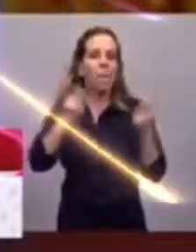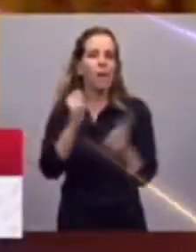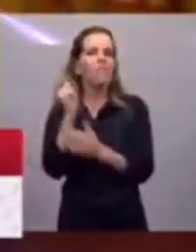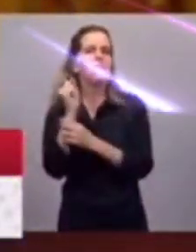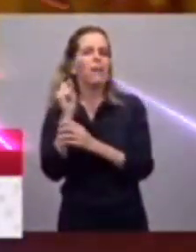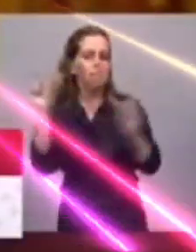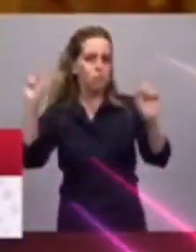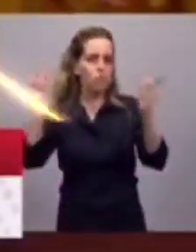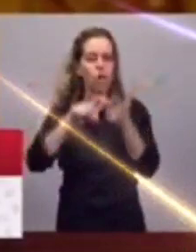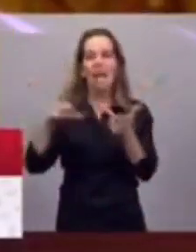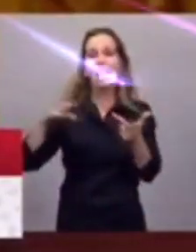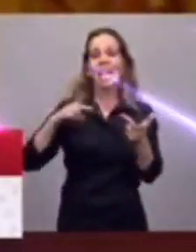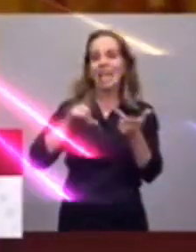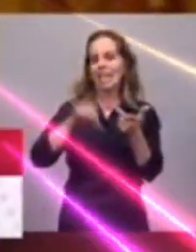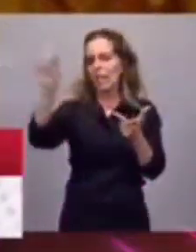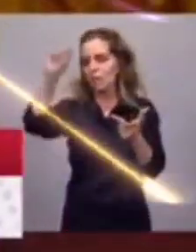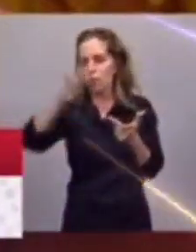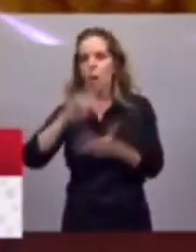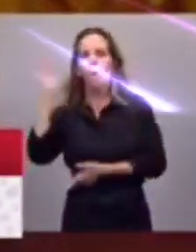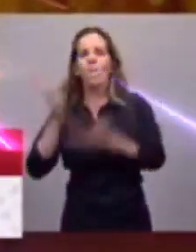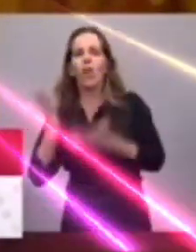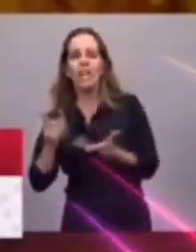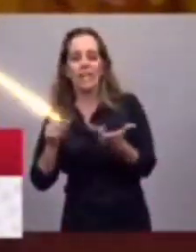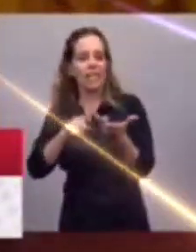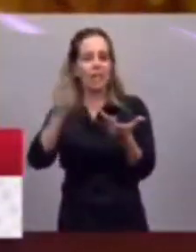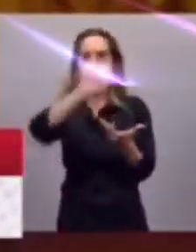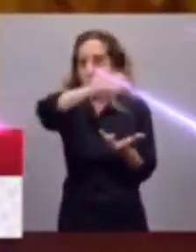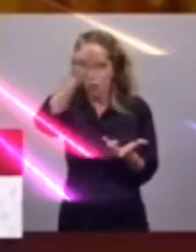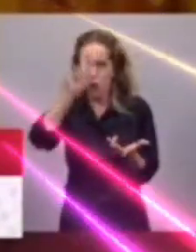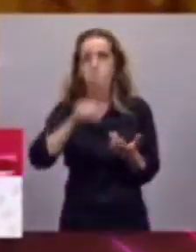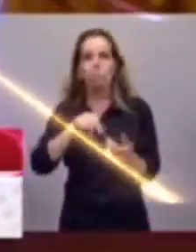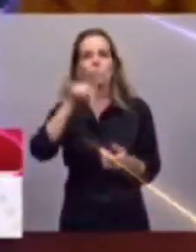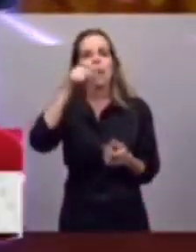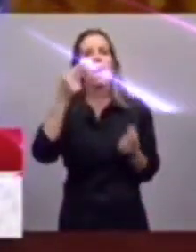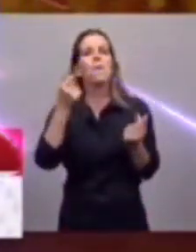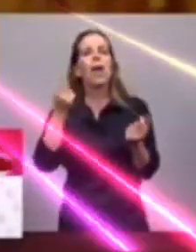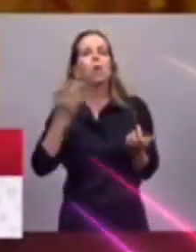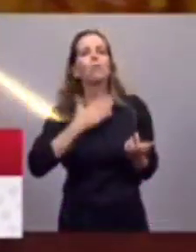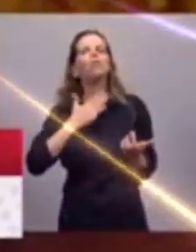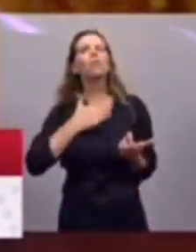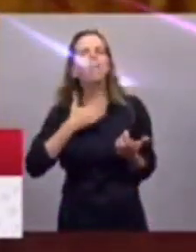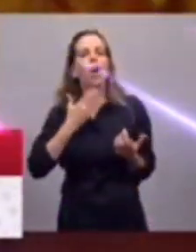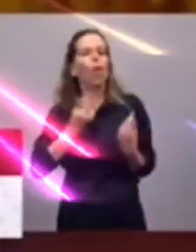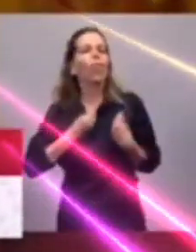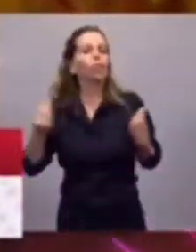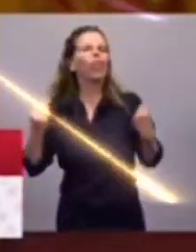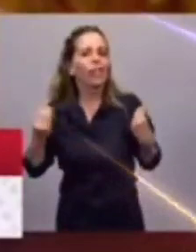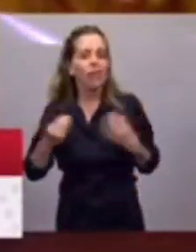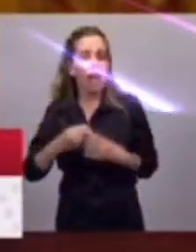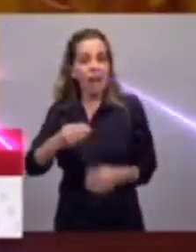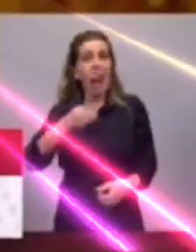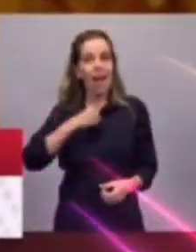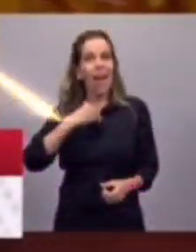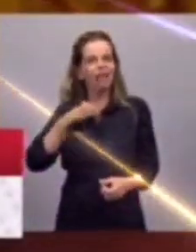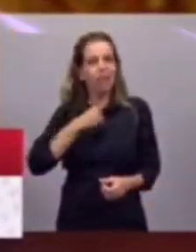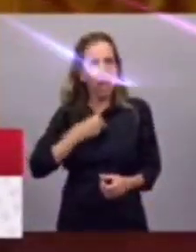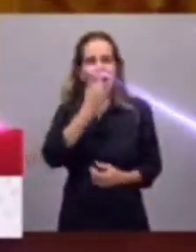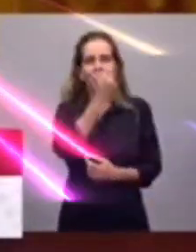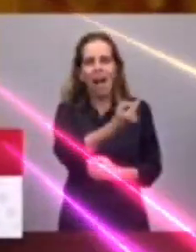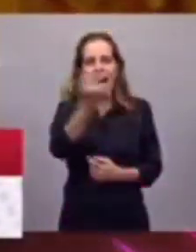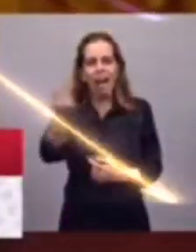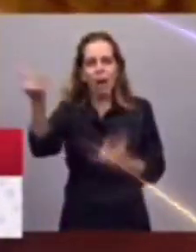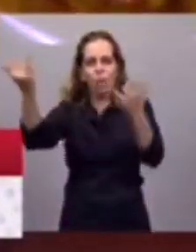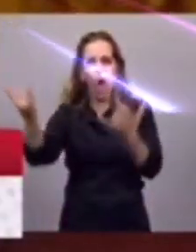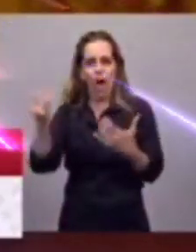riqueza, ni la agresión. El valor humano reside en la fe que cada uno tiene